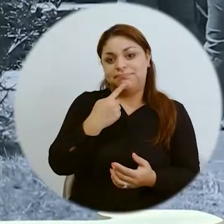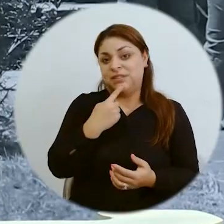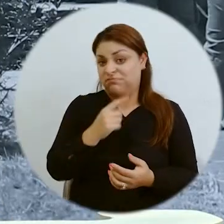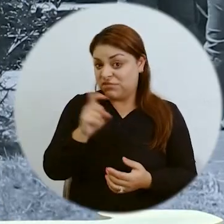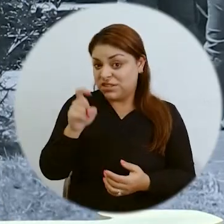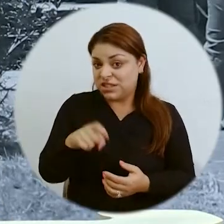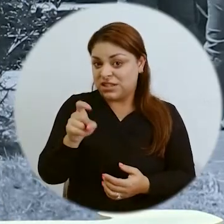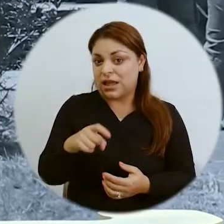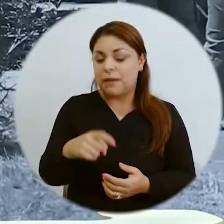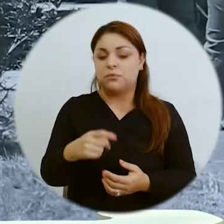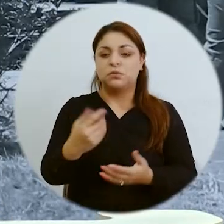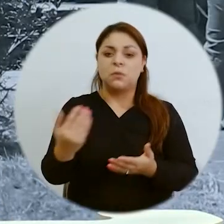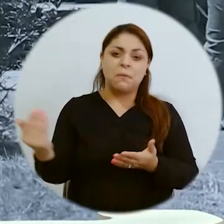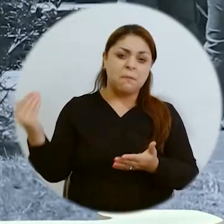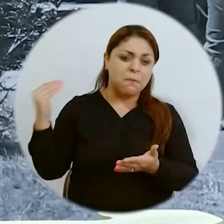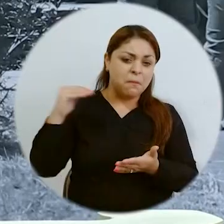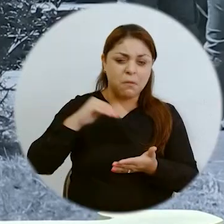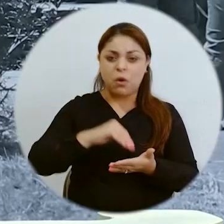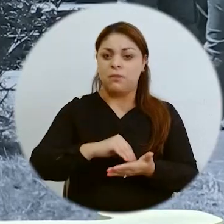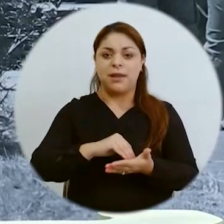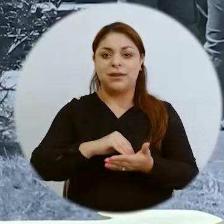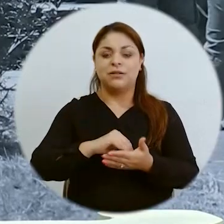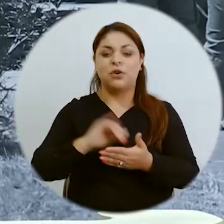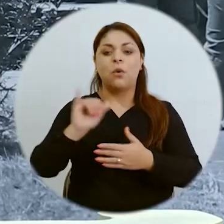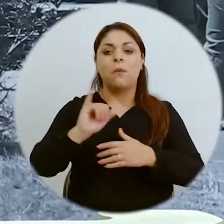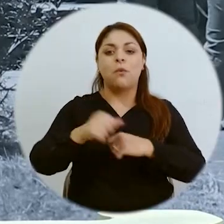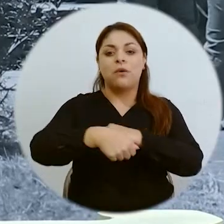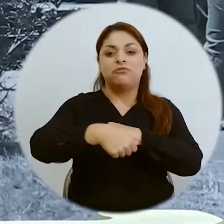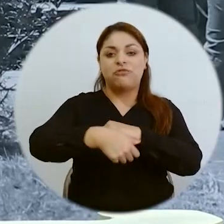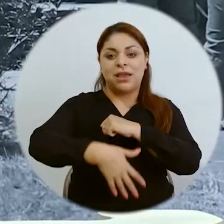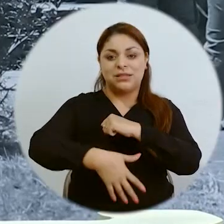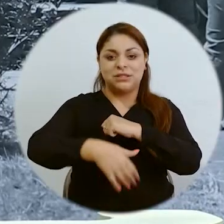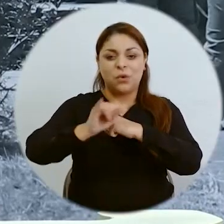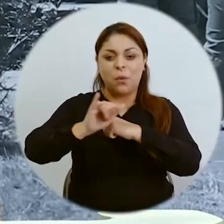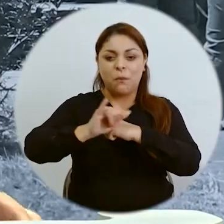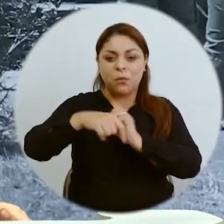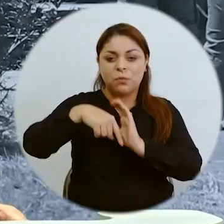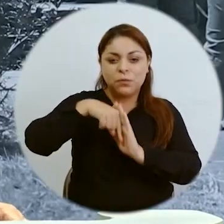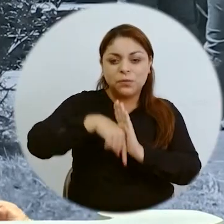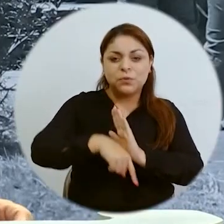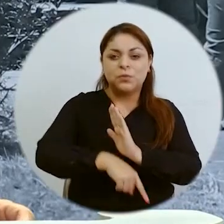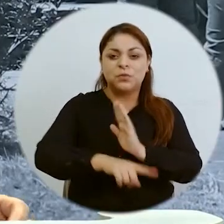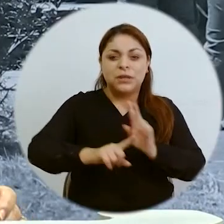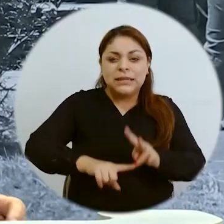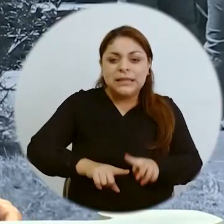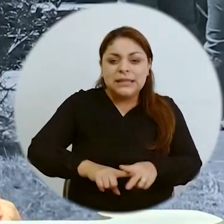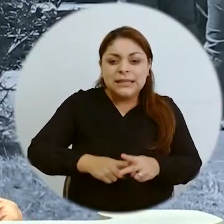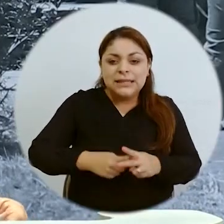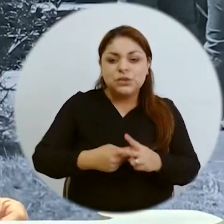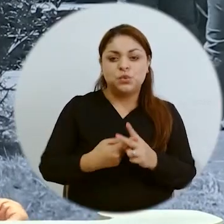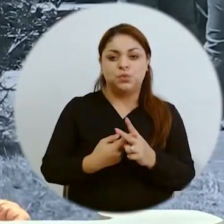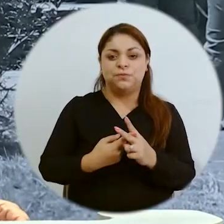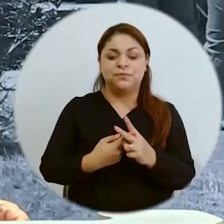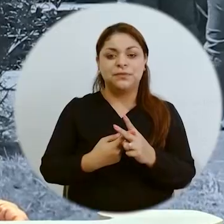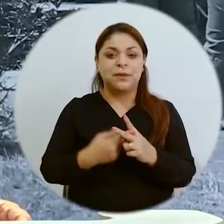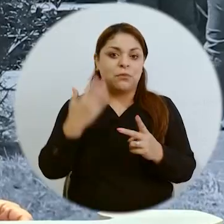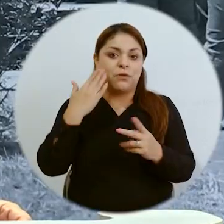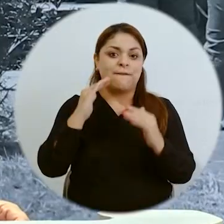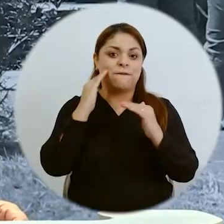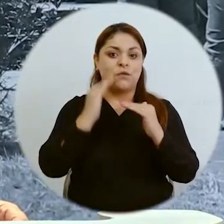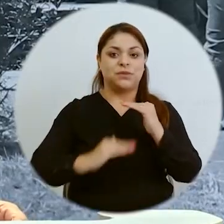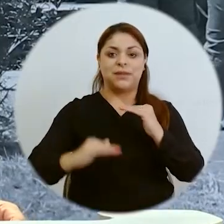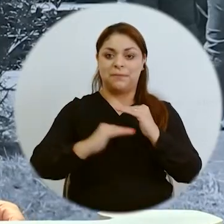pública tenga la capacidad por sí solita de atender esa problemática. Volvemos al tema de la